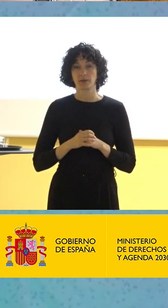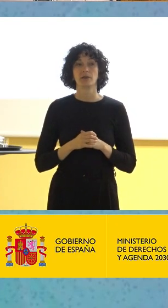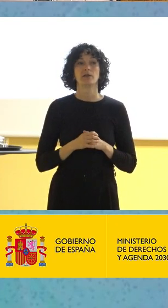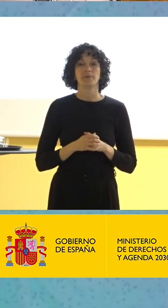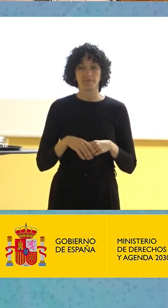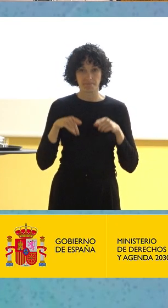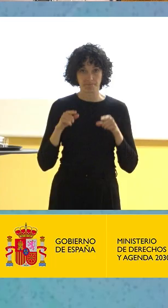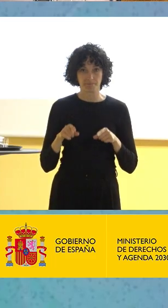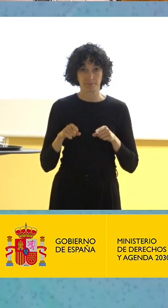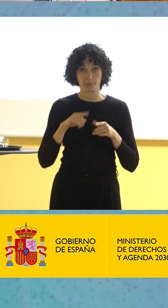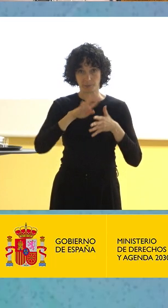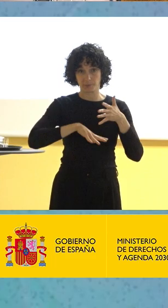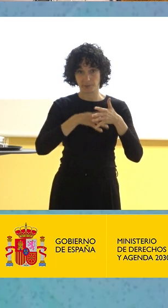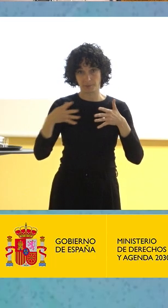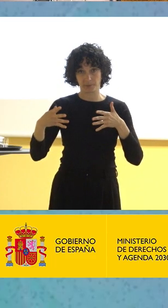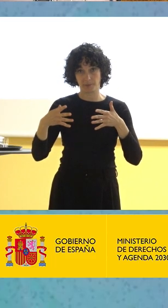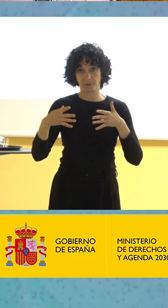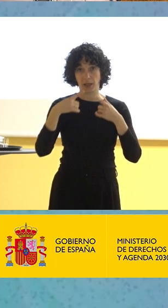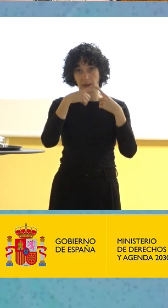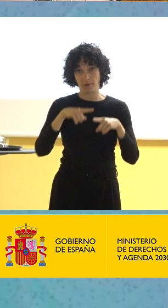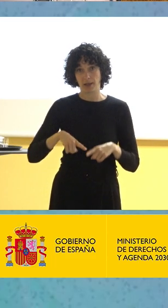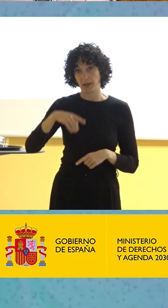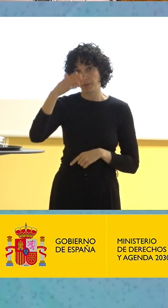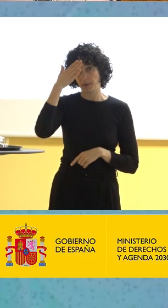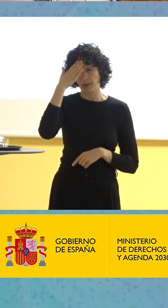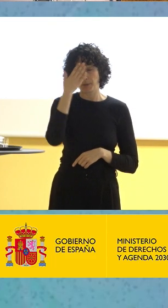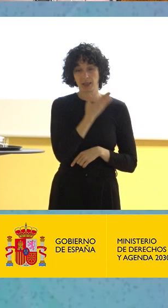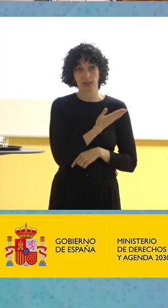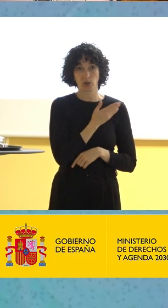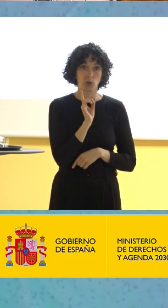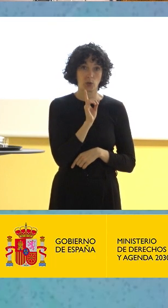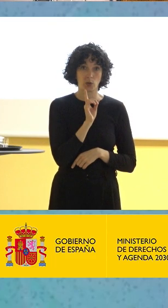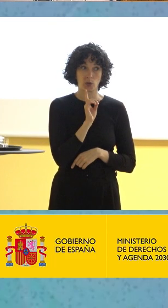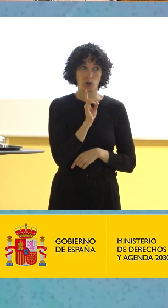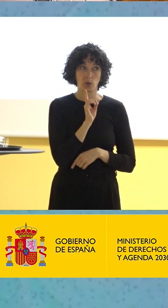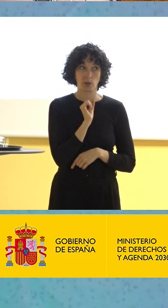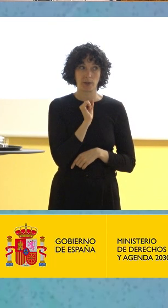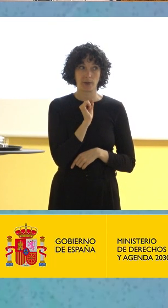Vale, ahí tenemos la tabla, ¿no?, con sus principales diferencias, porque... ¿no?